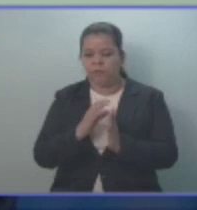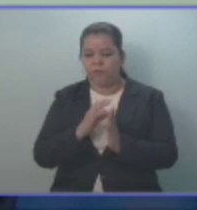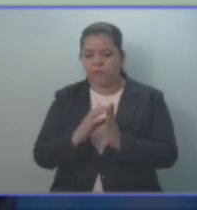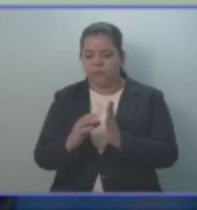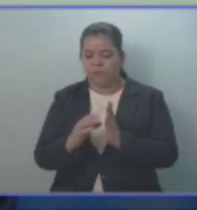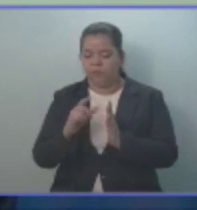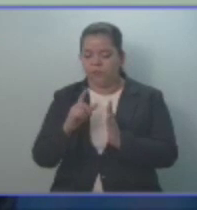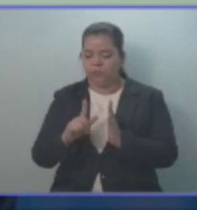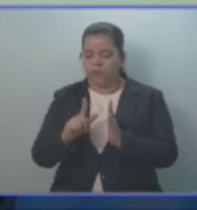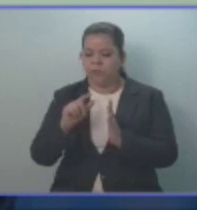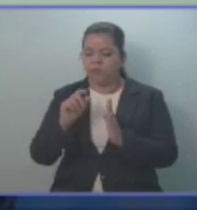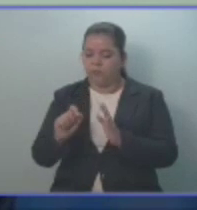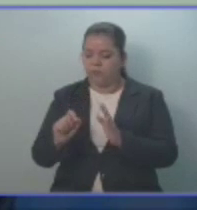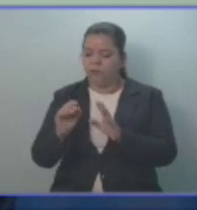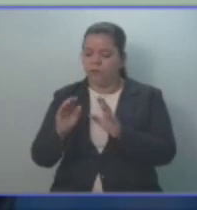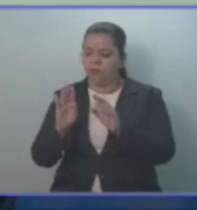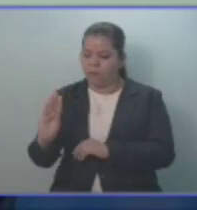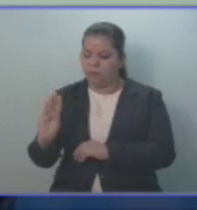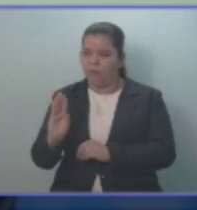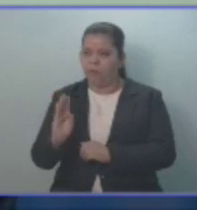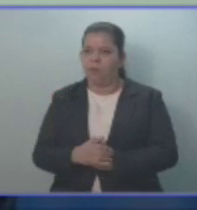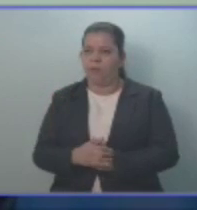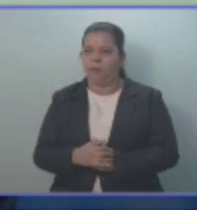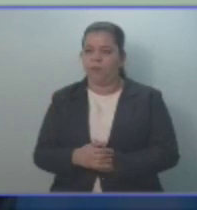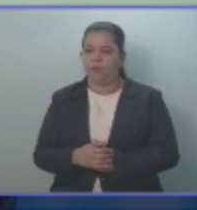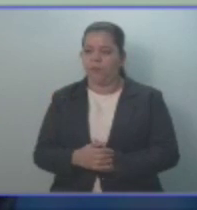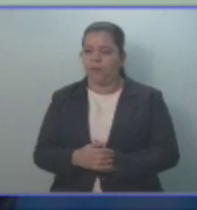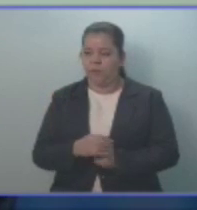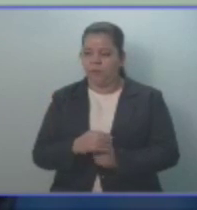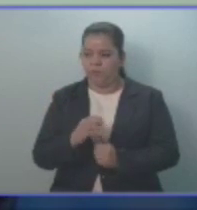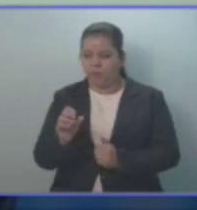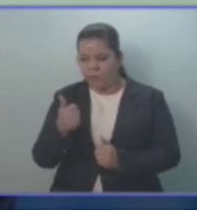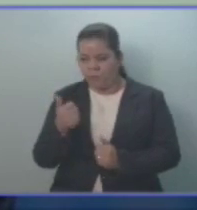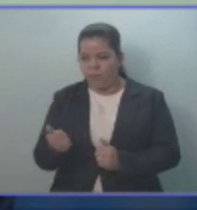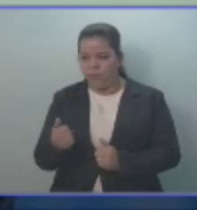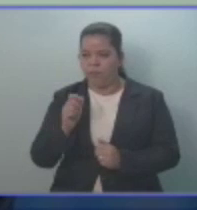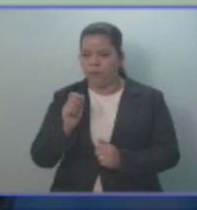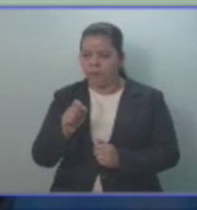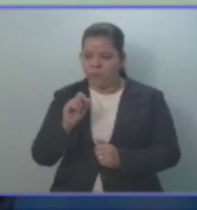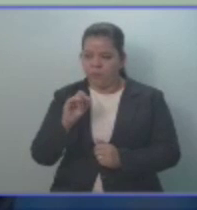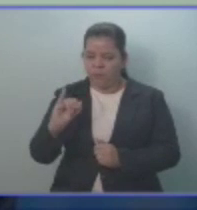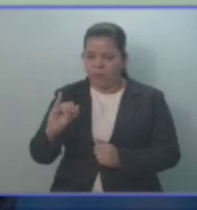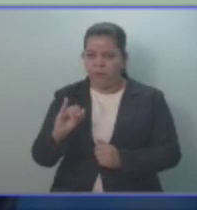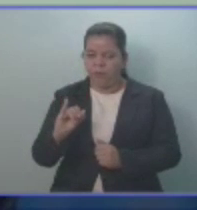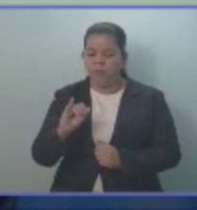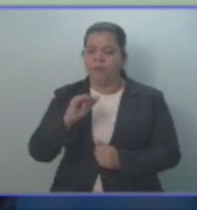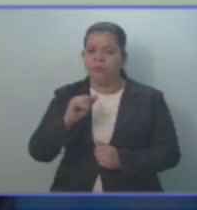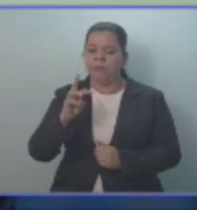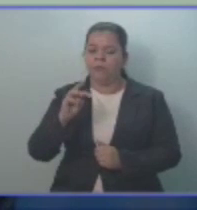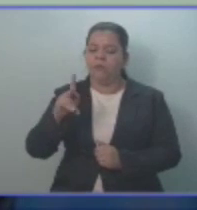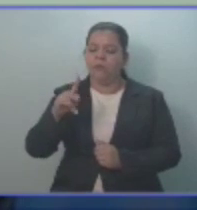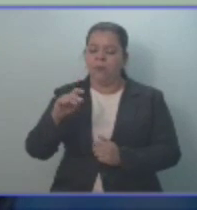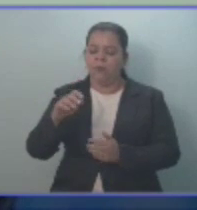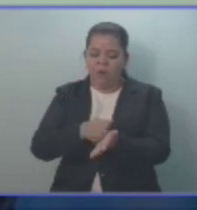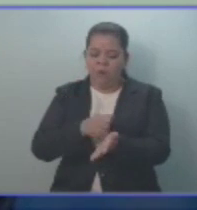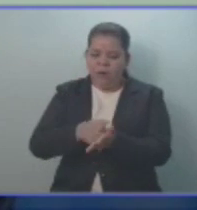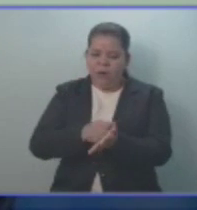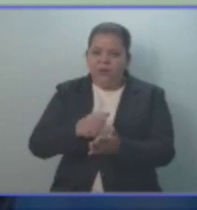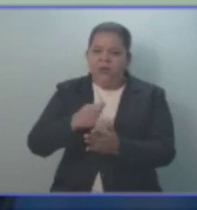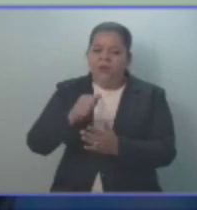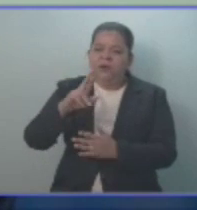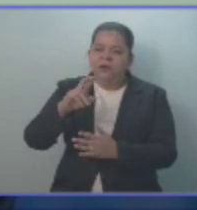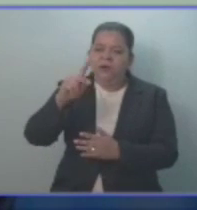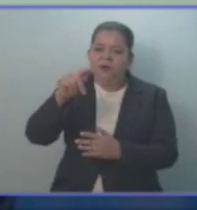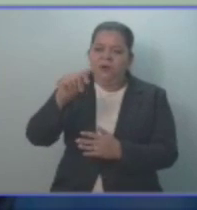párrafo L.B. Siguiente. Punto I, impuestos. Impuestos sobre la renta,